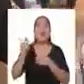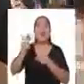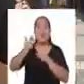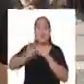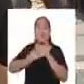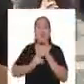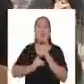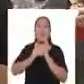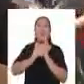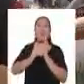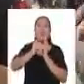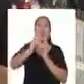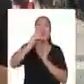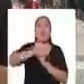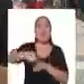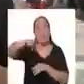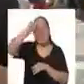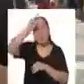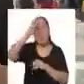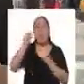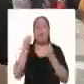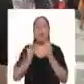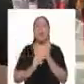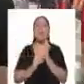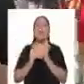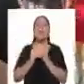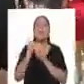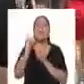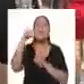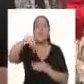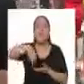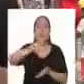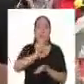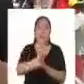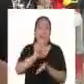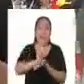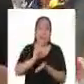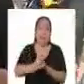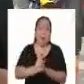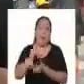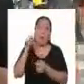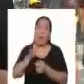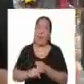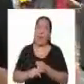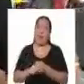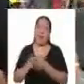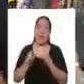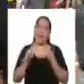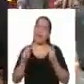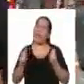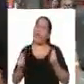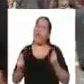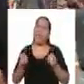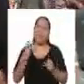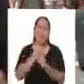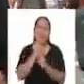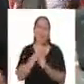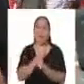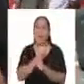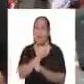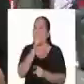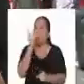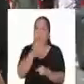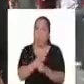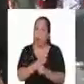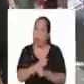Perú y cómo se desarrolla su ciudad capital. Una ciudad altamente informal, con mucho desempleo y